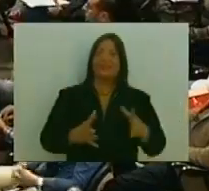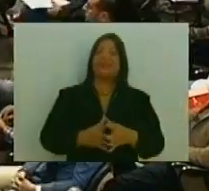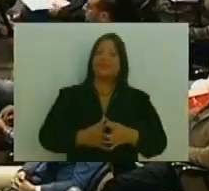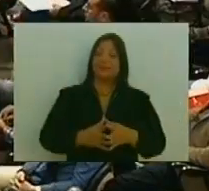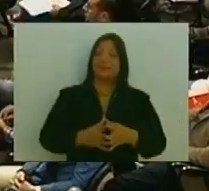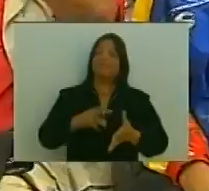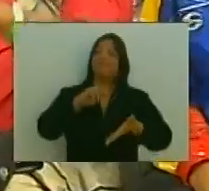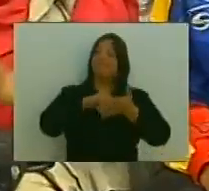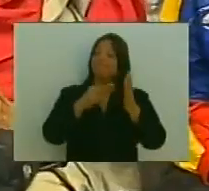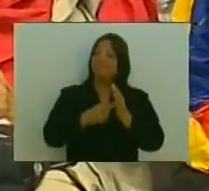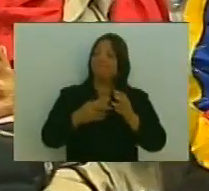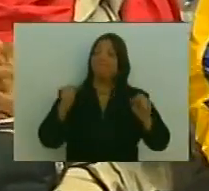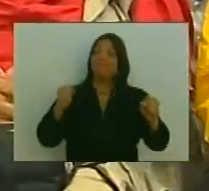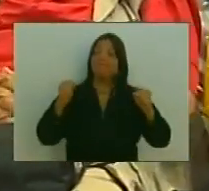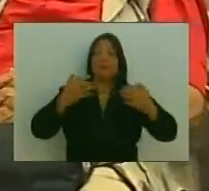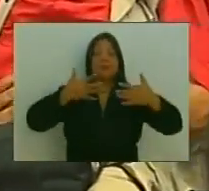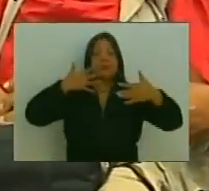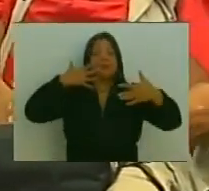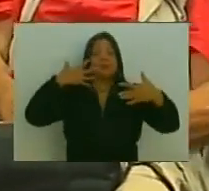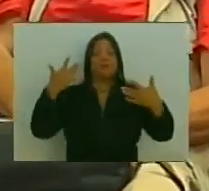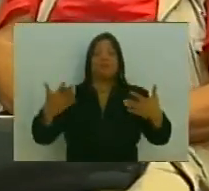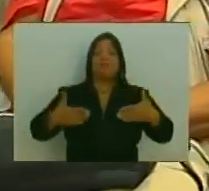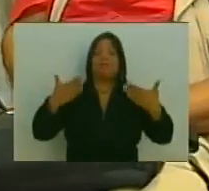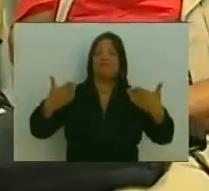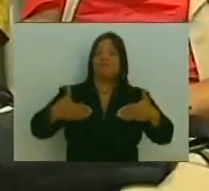Eso es un gran orgullo.